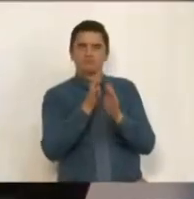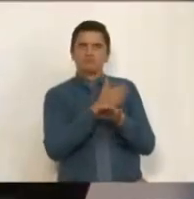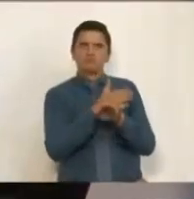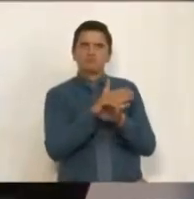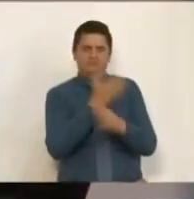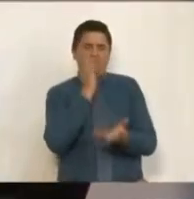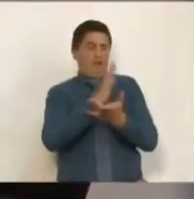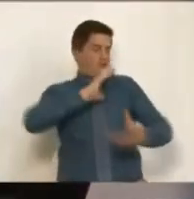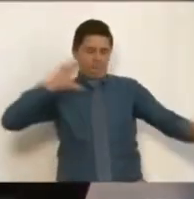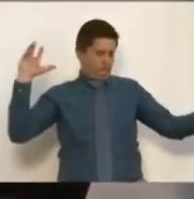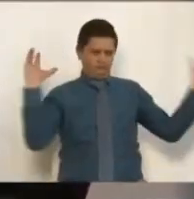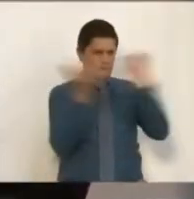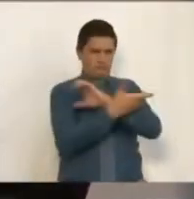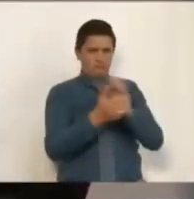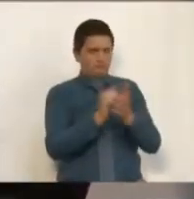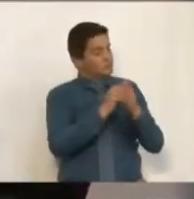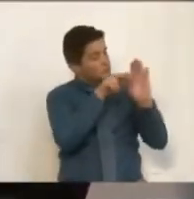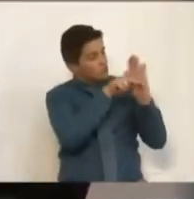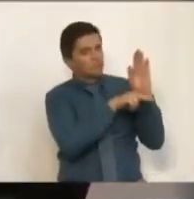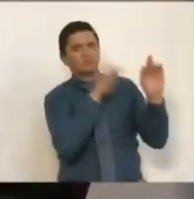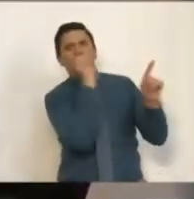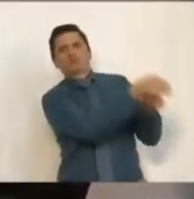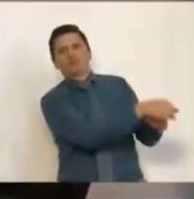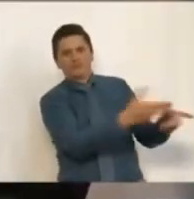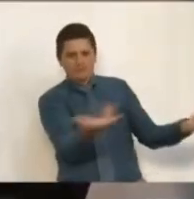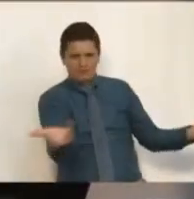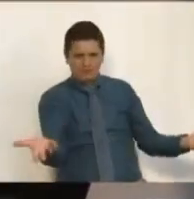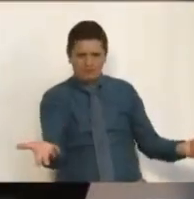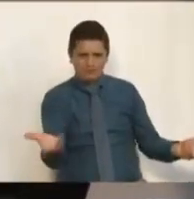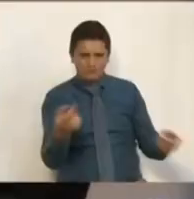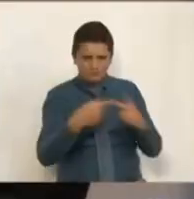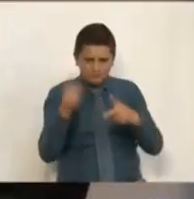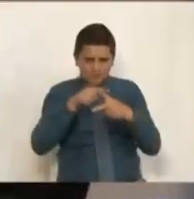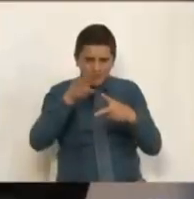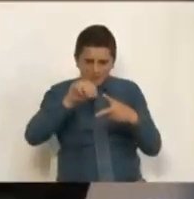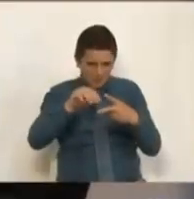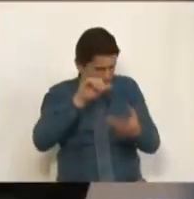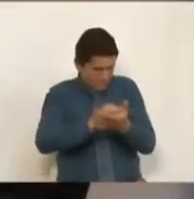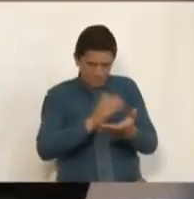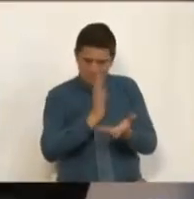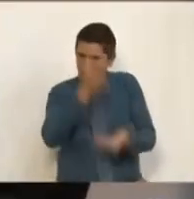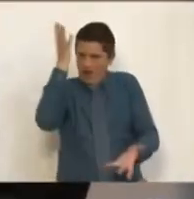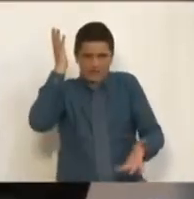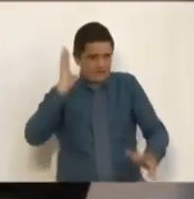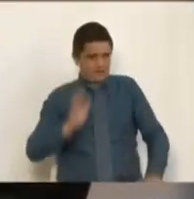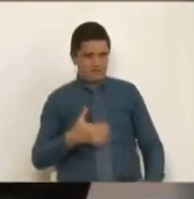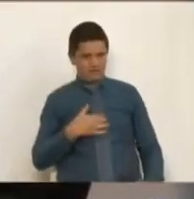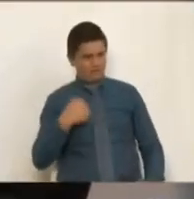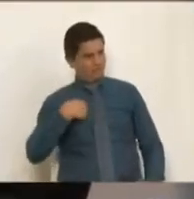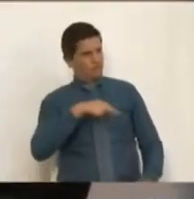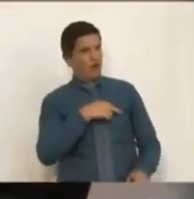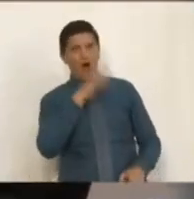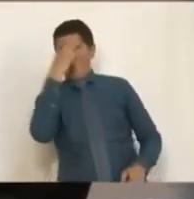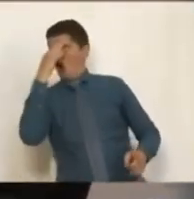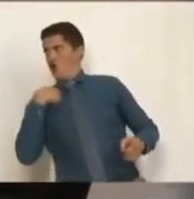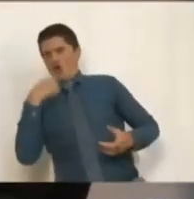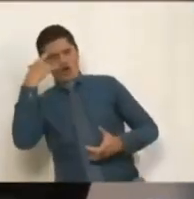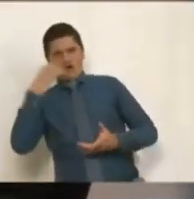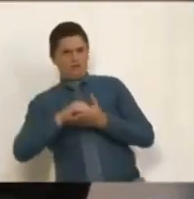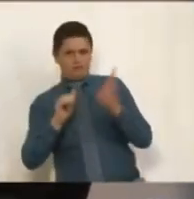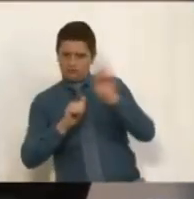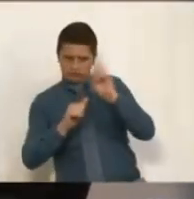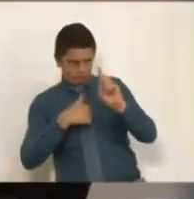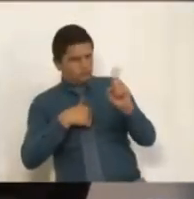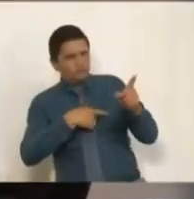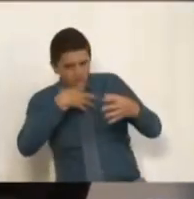la utilización del recurso. Eso fue lo que nos pasó la semana pasada. Ese es un hecho que nadie puede poner en duda. Se las